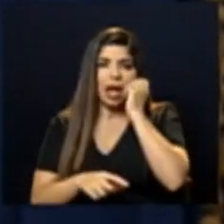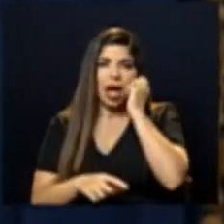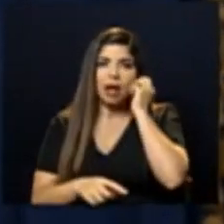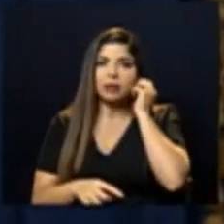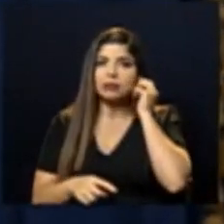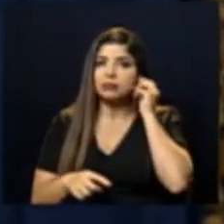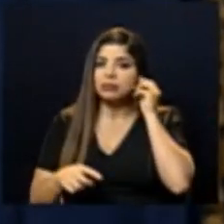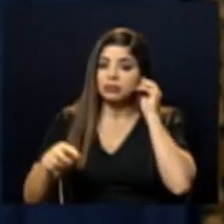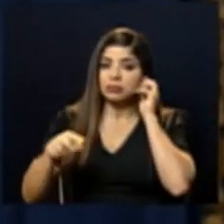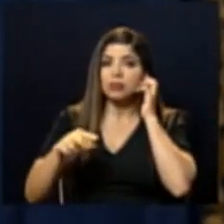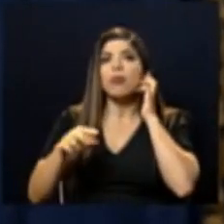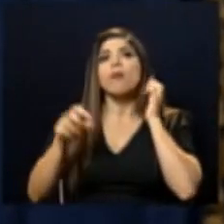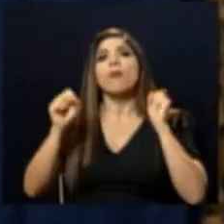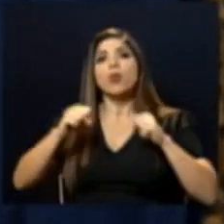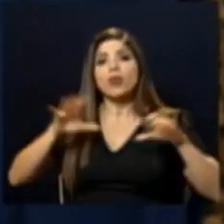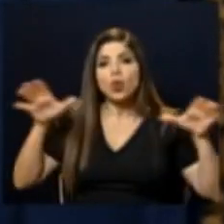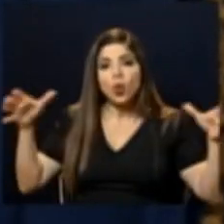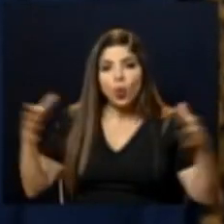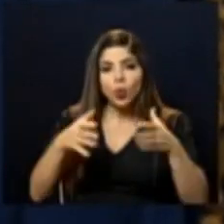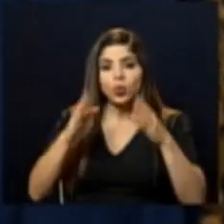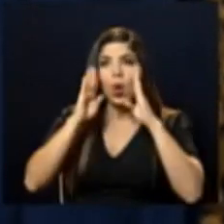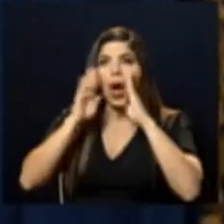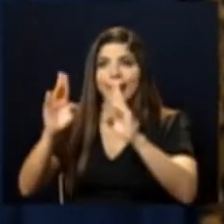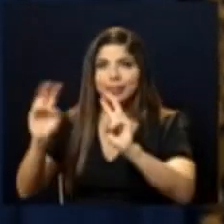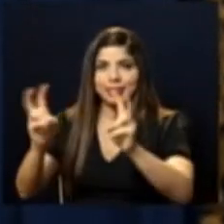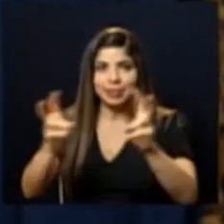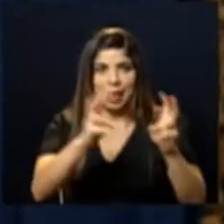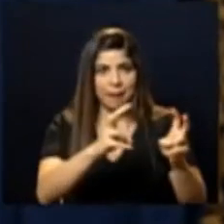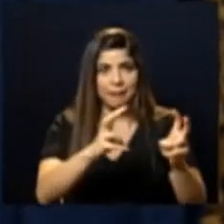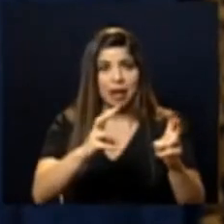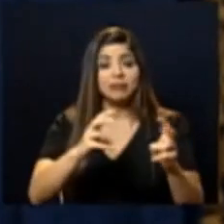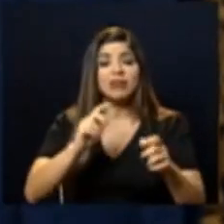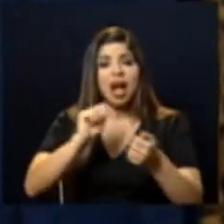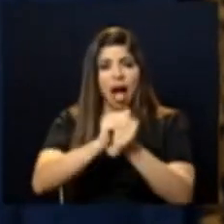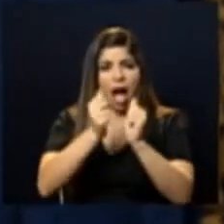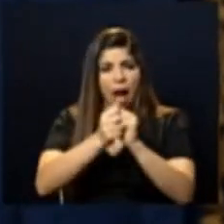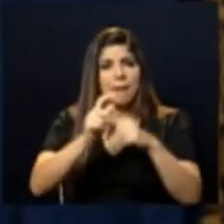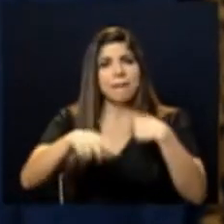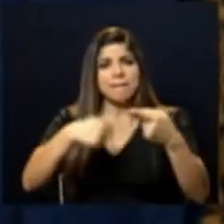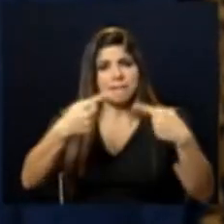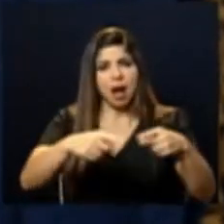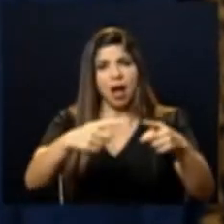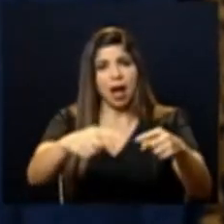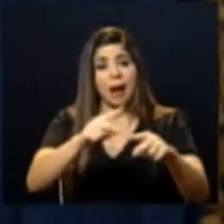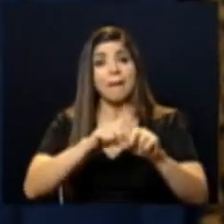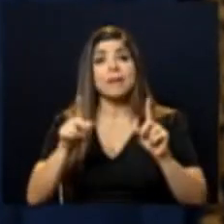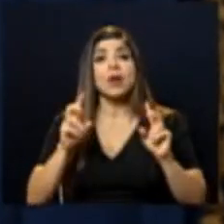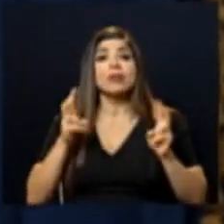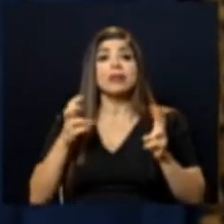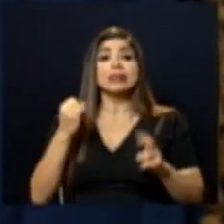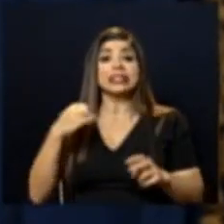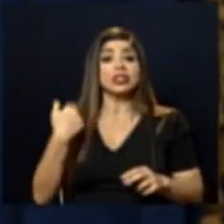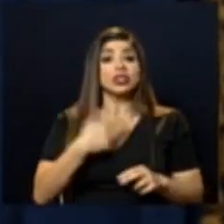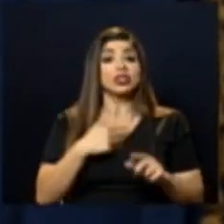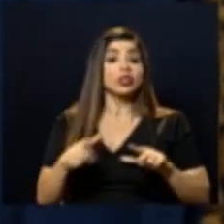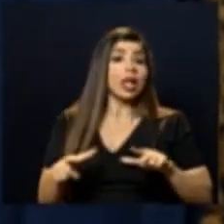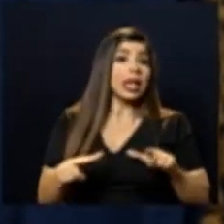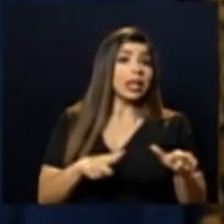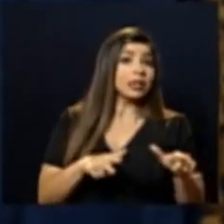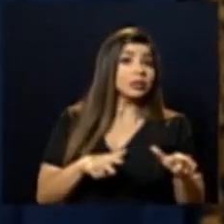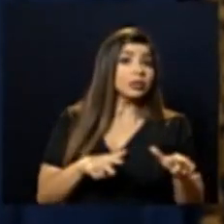aborde estas temáticas. Los cambios vendrán. El asunto es si estaremos